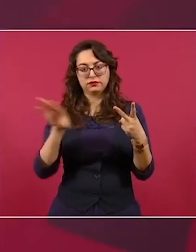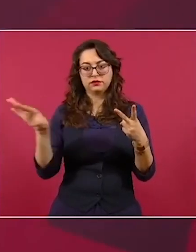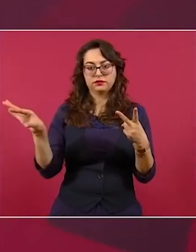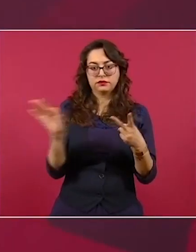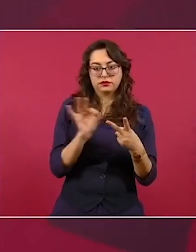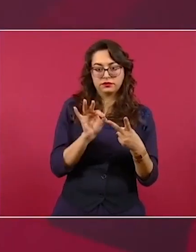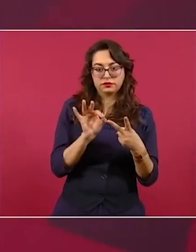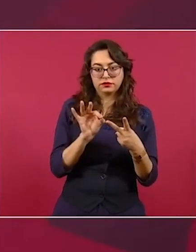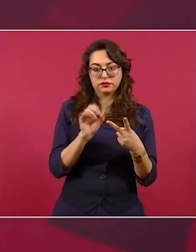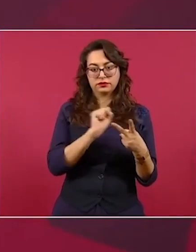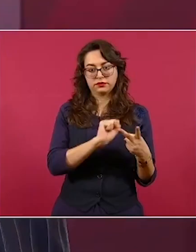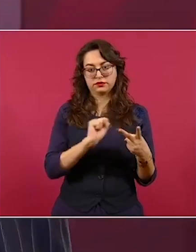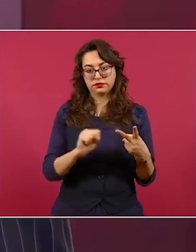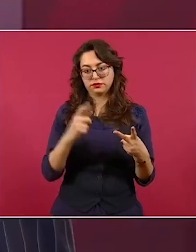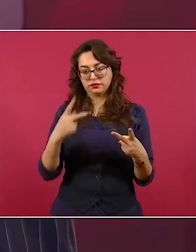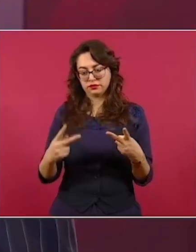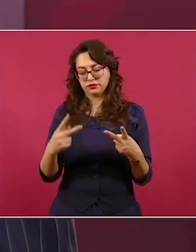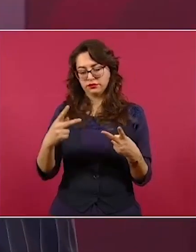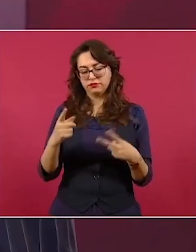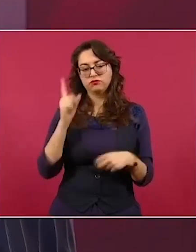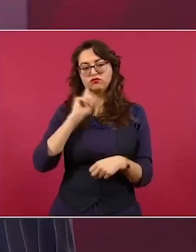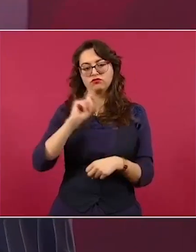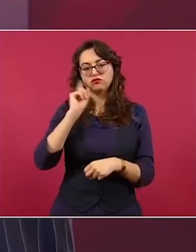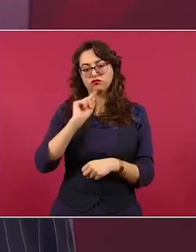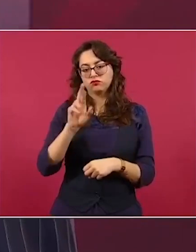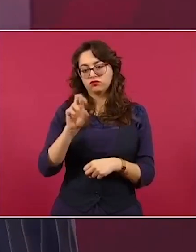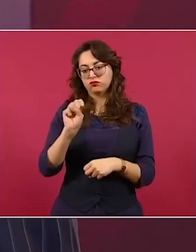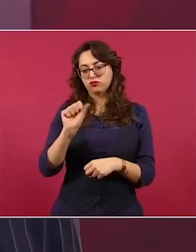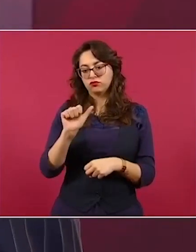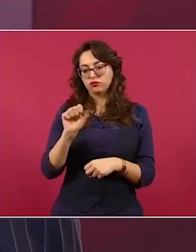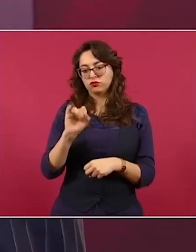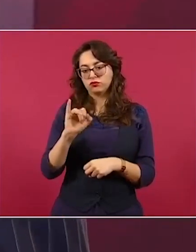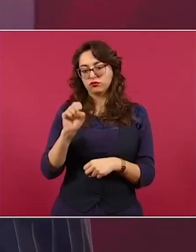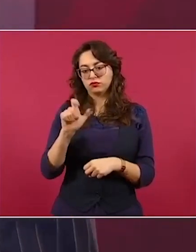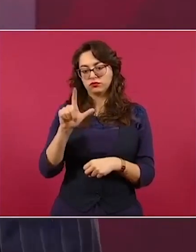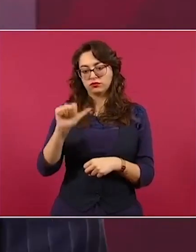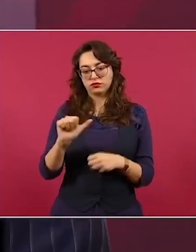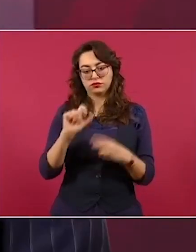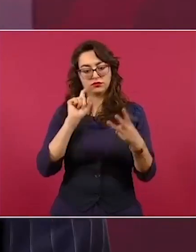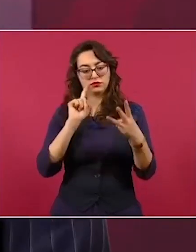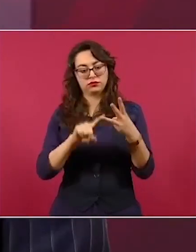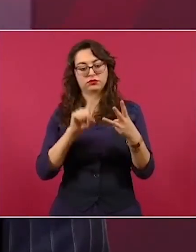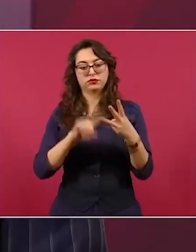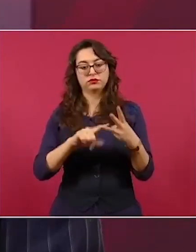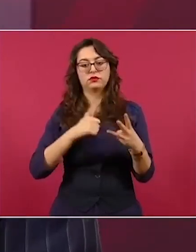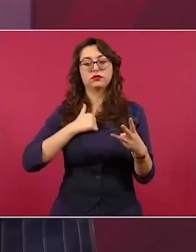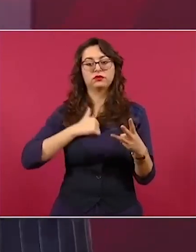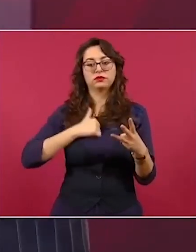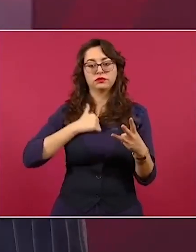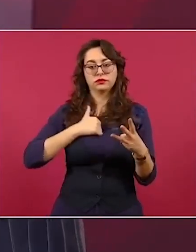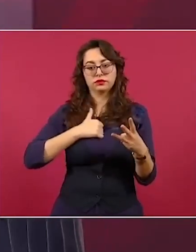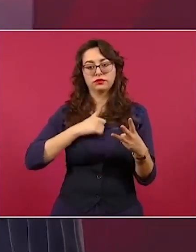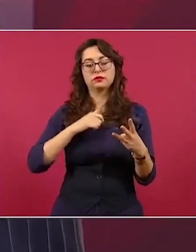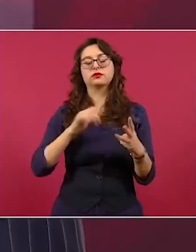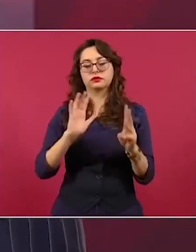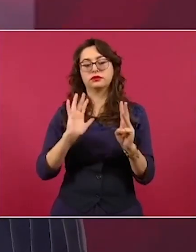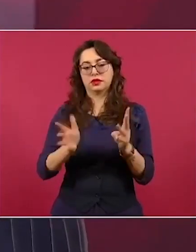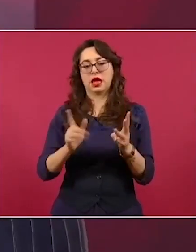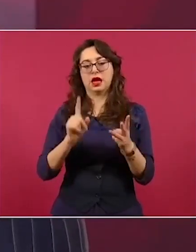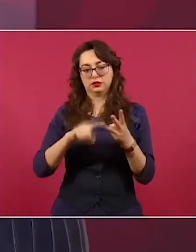es la secretaria de Seguridad, Rosa Isela Rodríguez, y también ya Canadá nombró a un